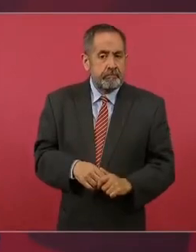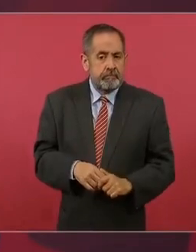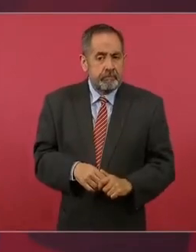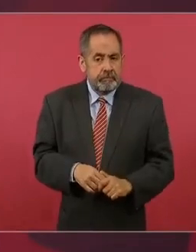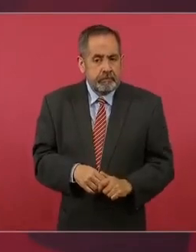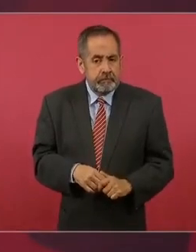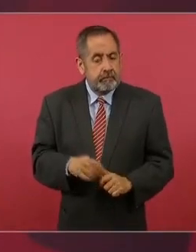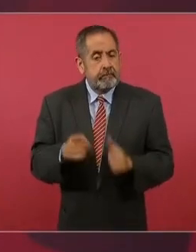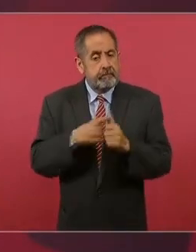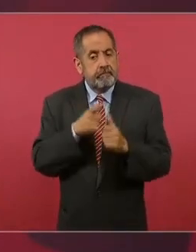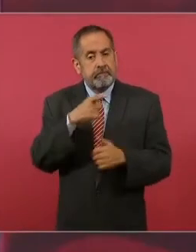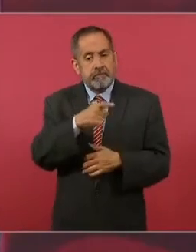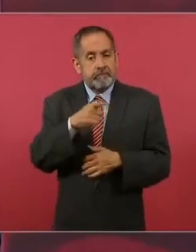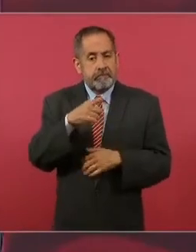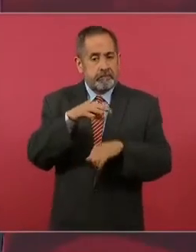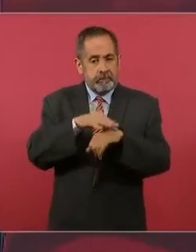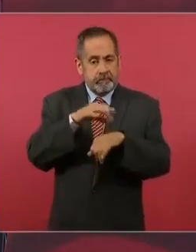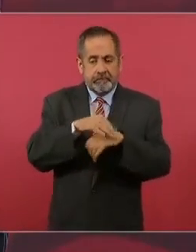y primero